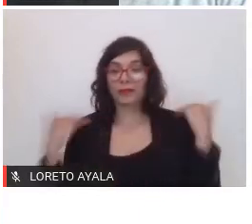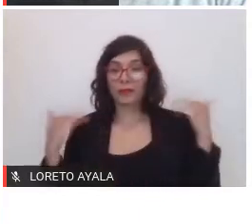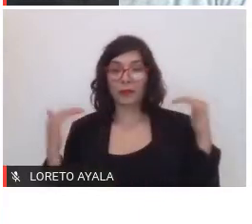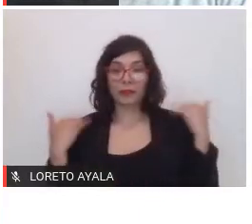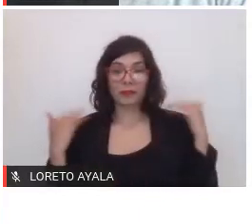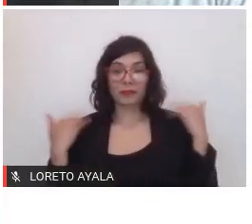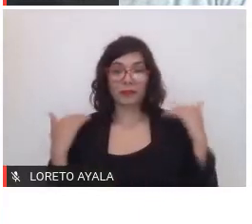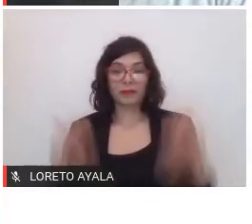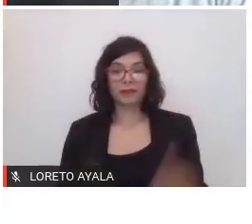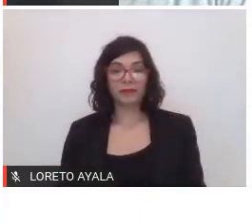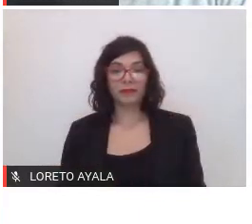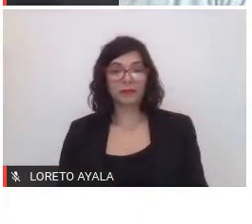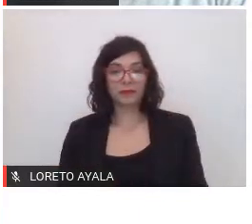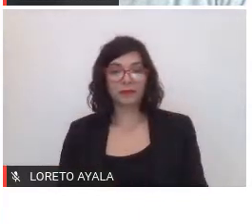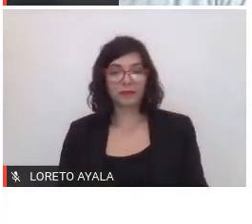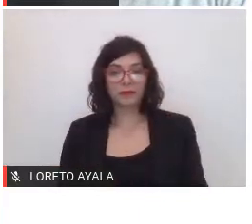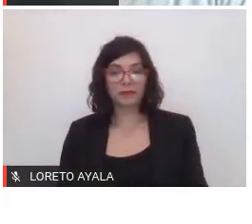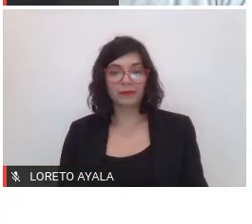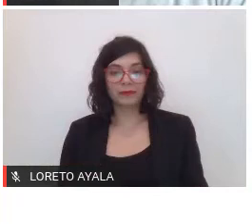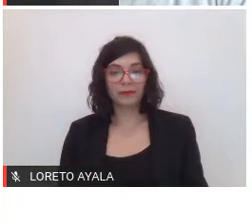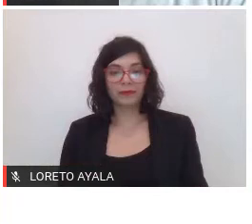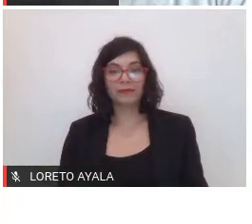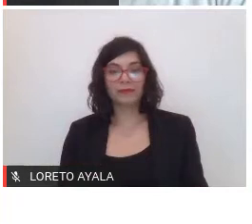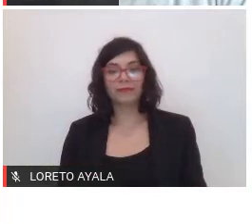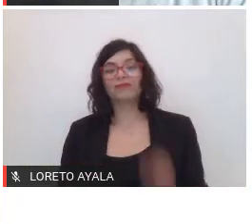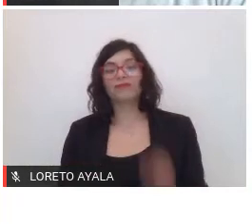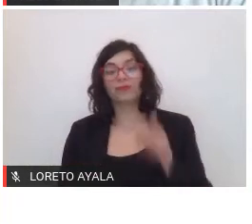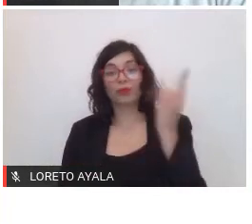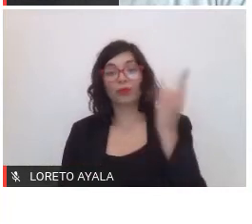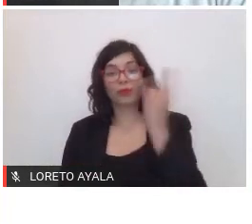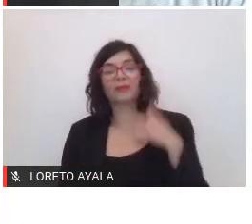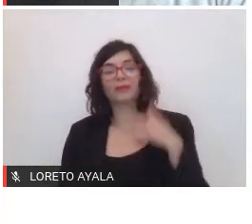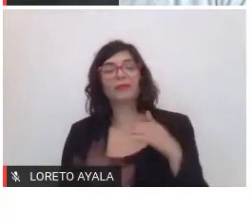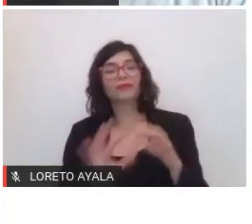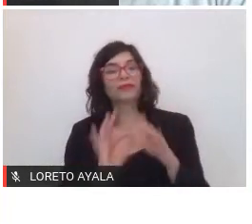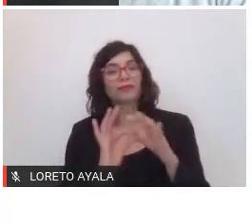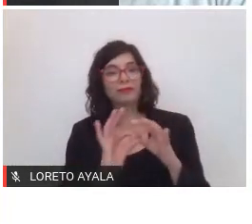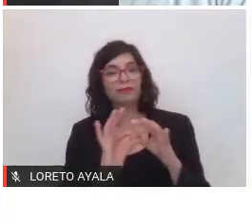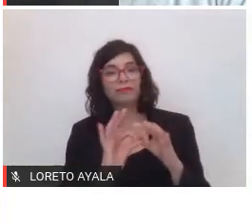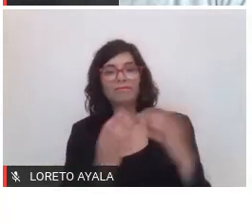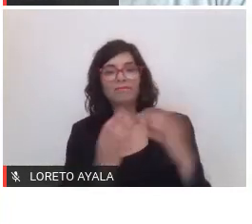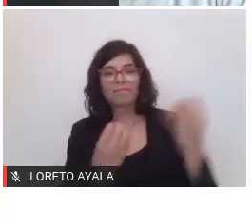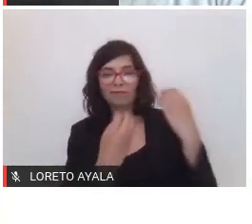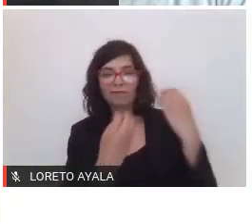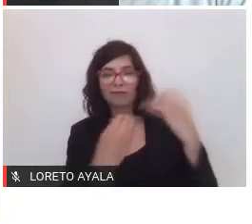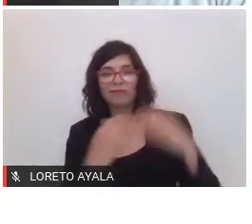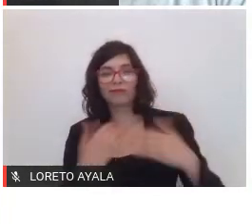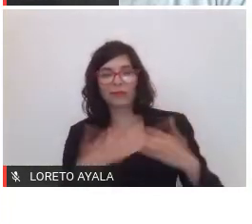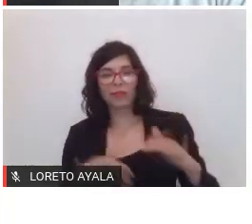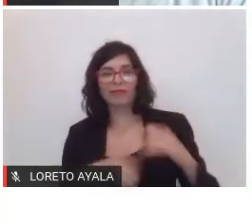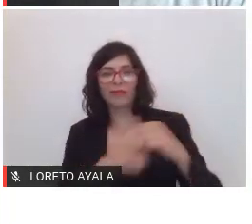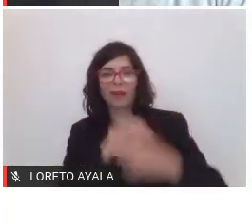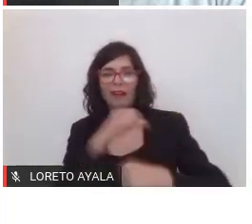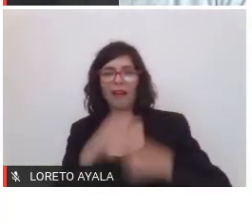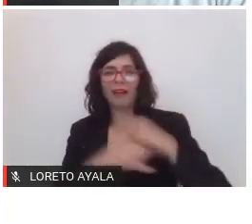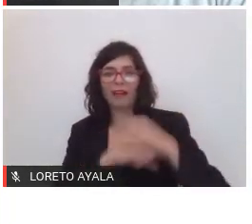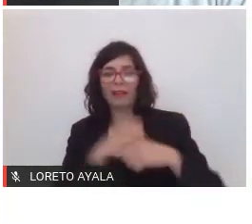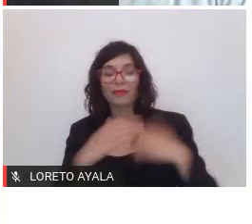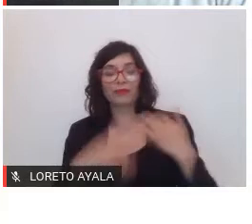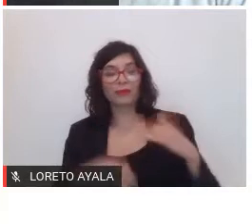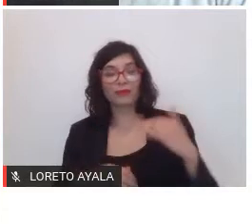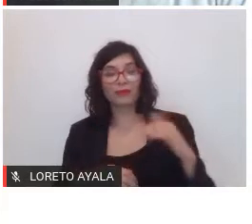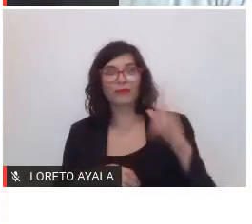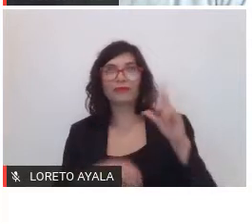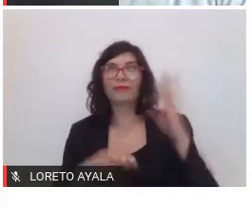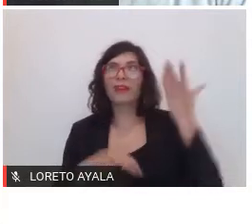a la cual le agradezco la formación por la cual recibí. Entre los años